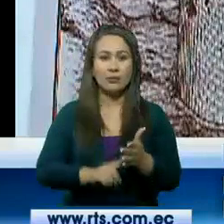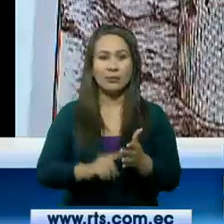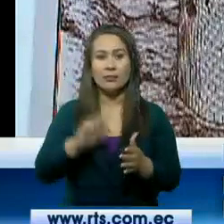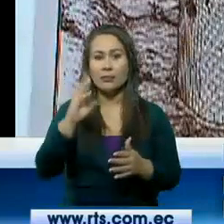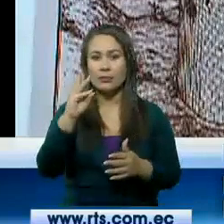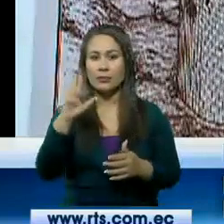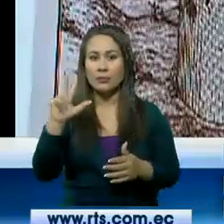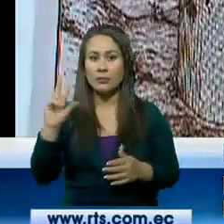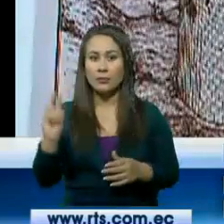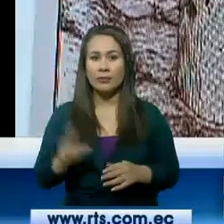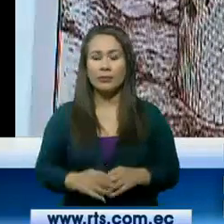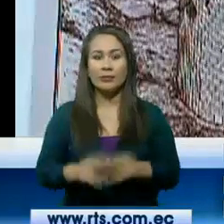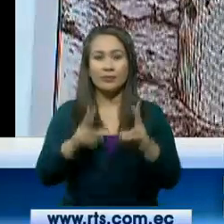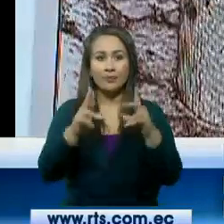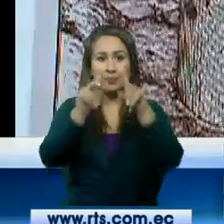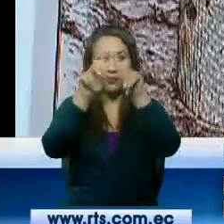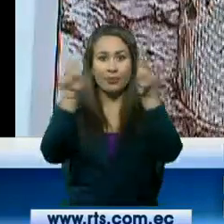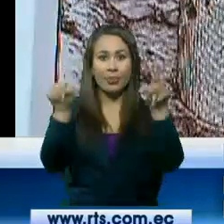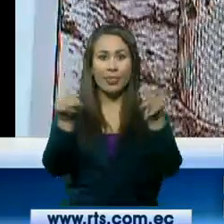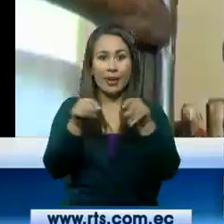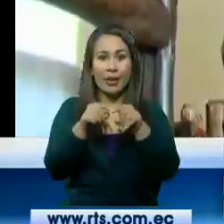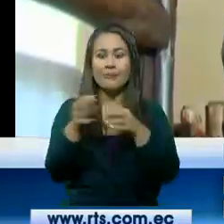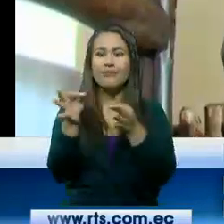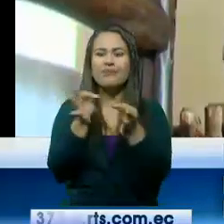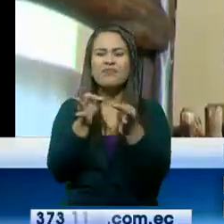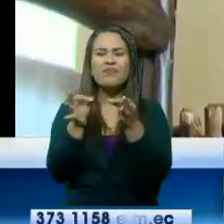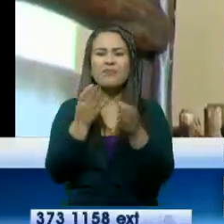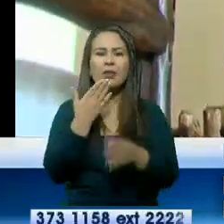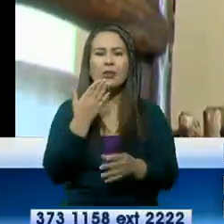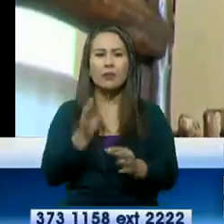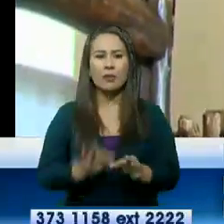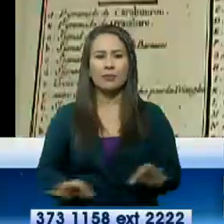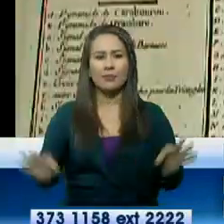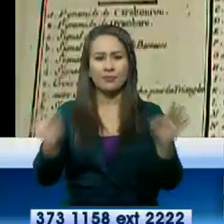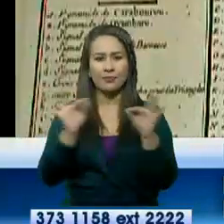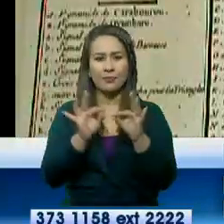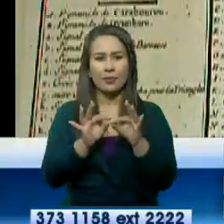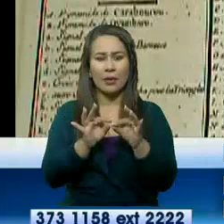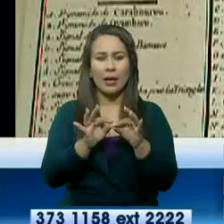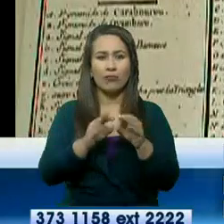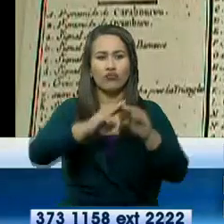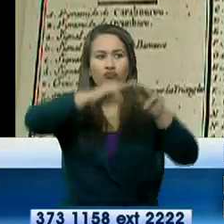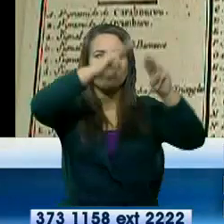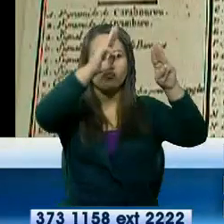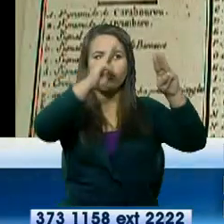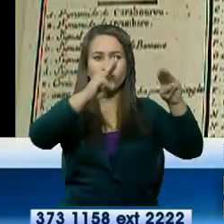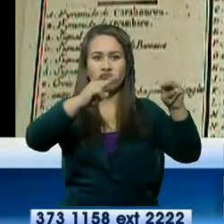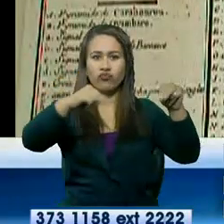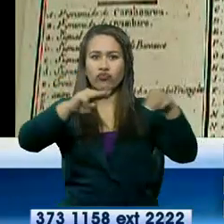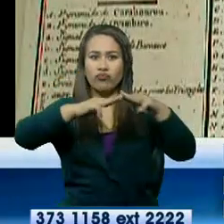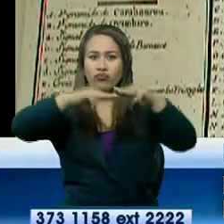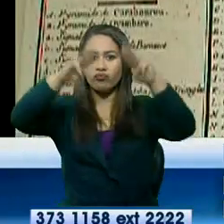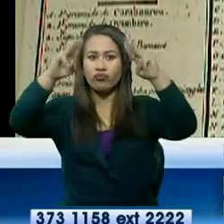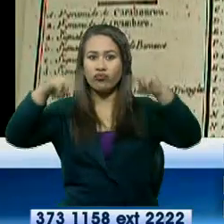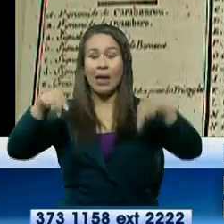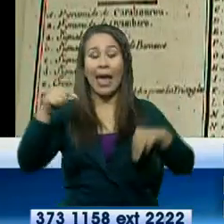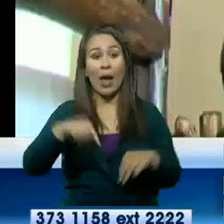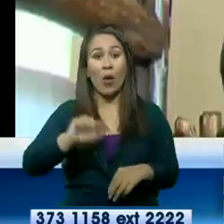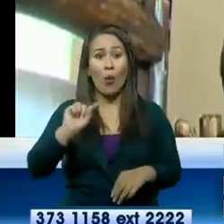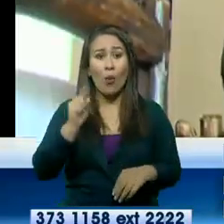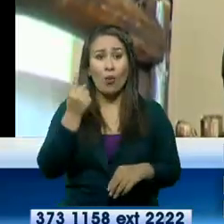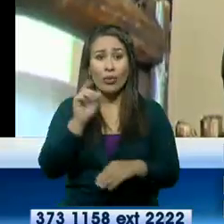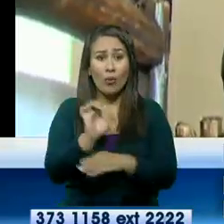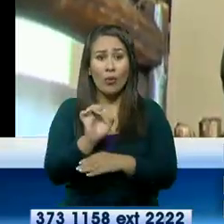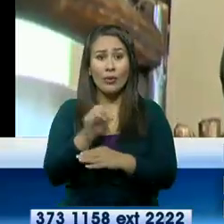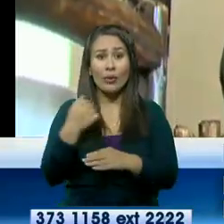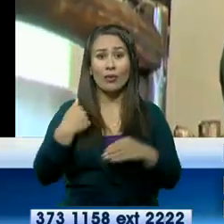1736, ¿no? Este segundo cuadro nos explica la importancia de los Andes, porque este es el único país en donde tenemos que las